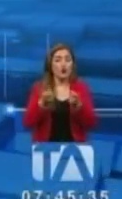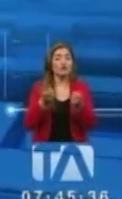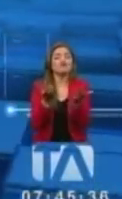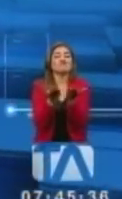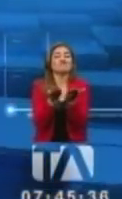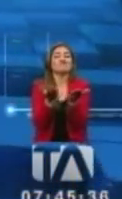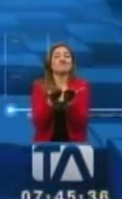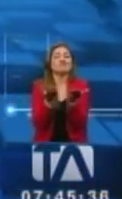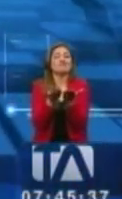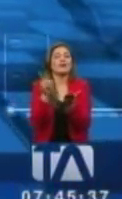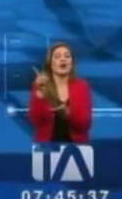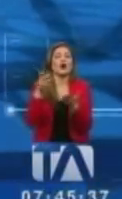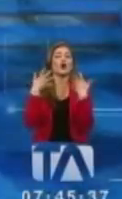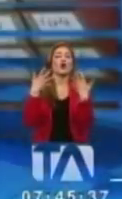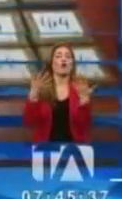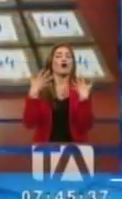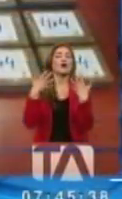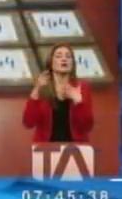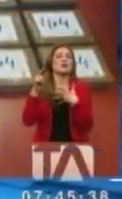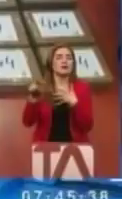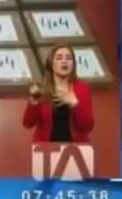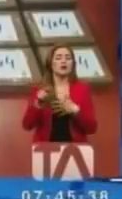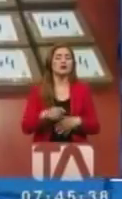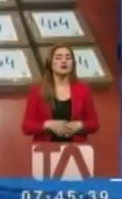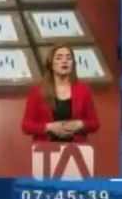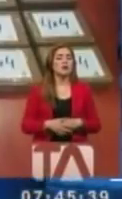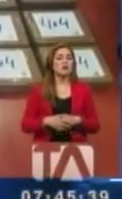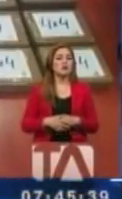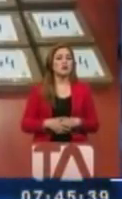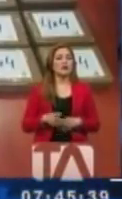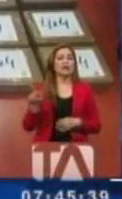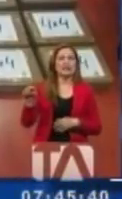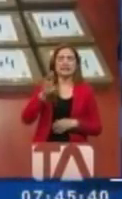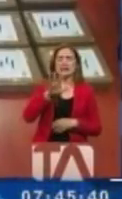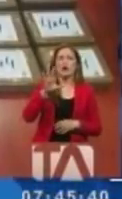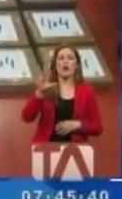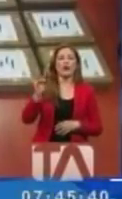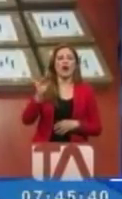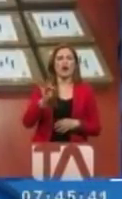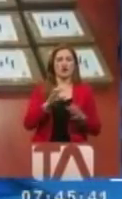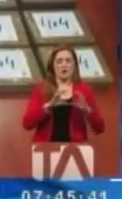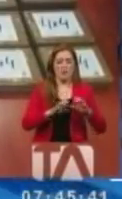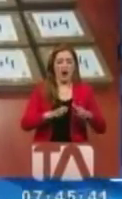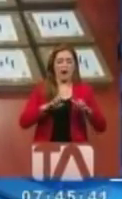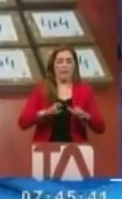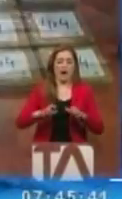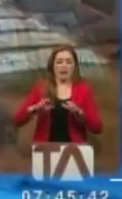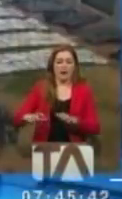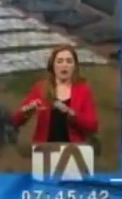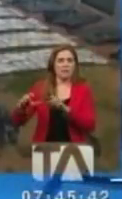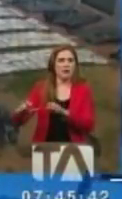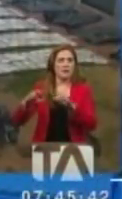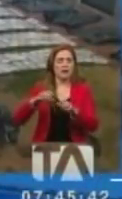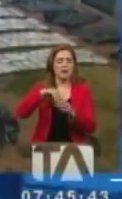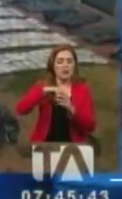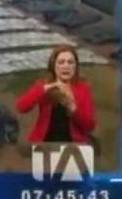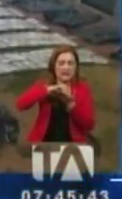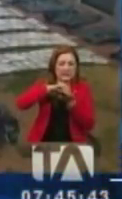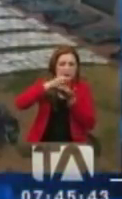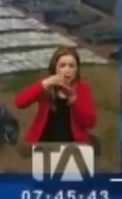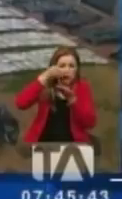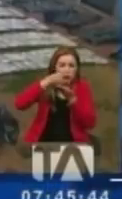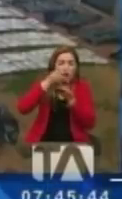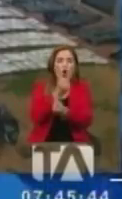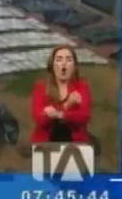ejecutado en el puerto principal denominado estratagema se incautó 58 paquetes tipo de ladrillo con clorhidrato de cocaína